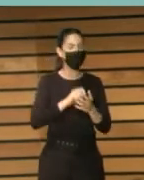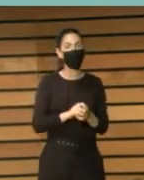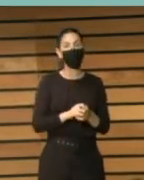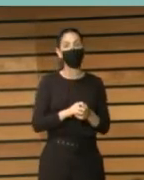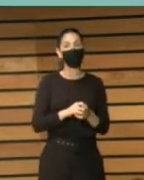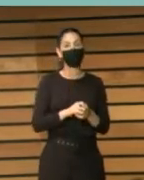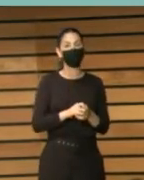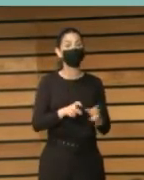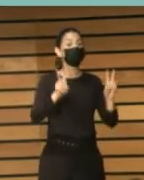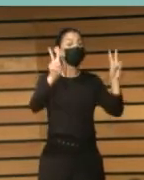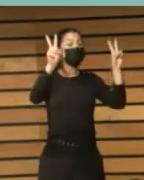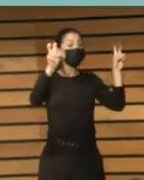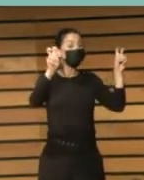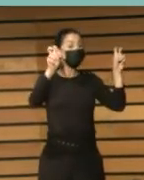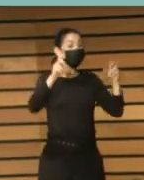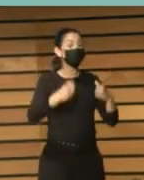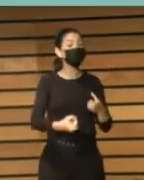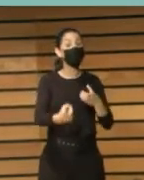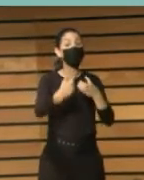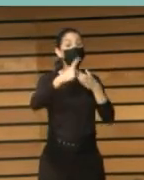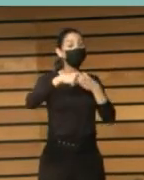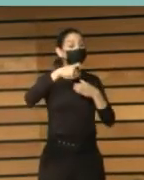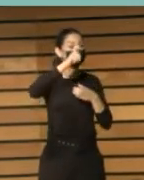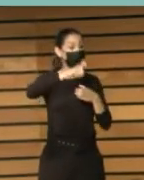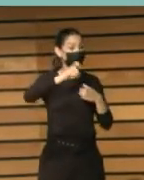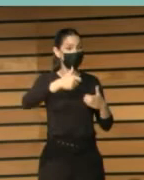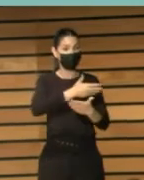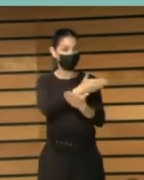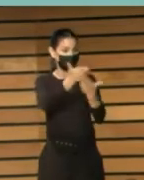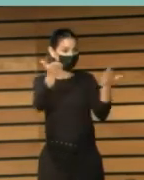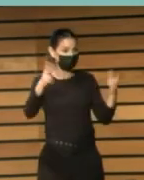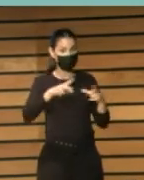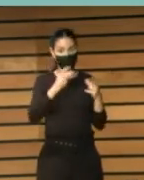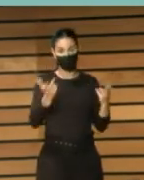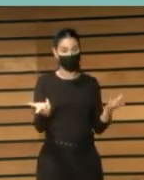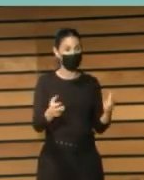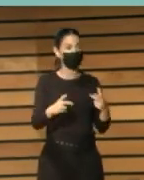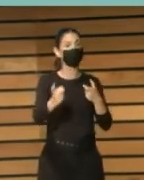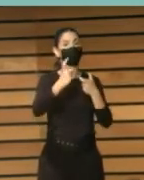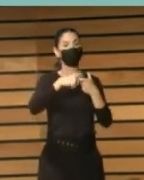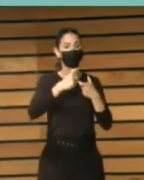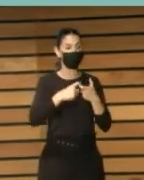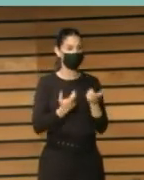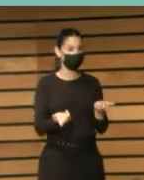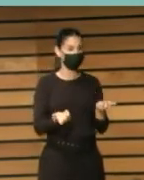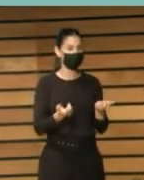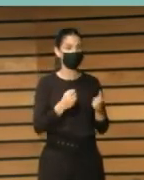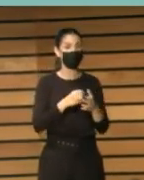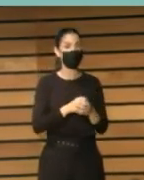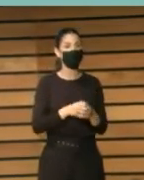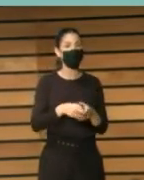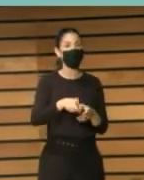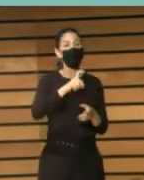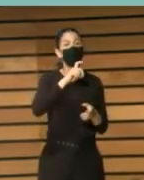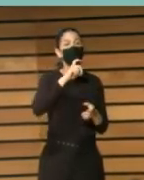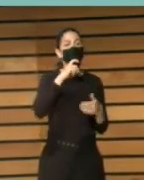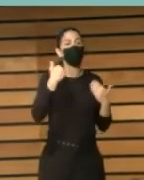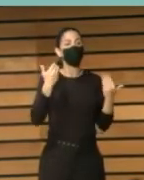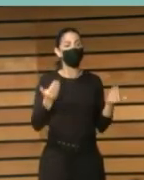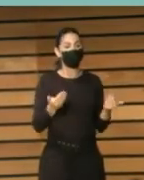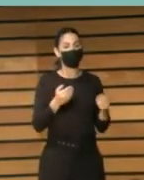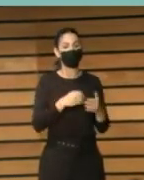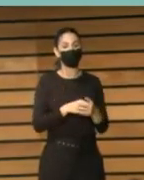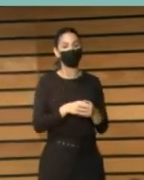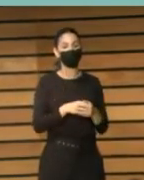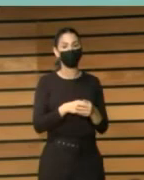la participación ciudadana a impulsar esa transformación. Yo sé que tú eres un estudioso de la participación ciudadana y creo